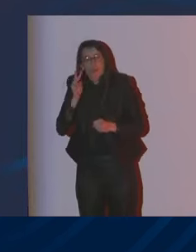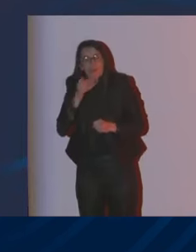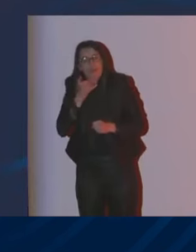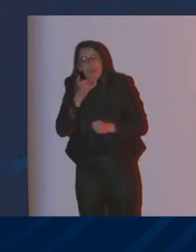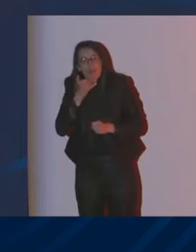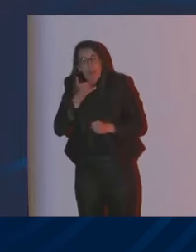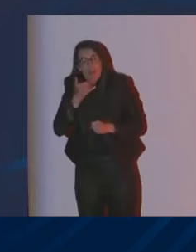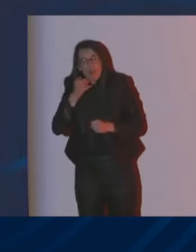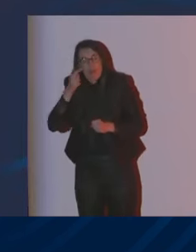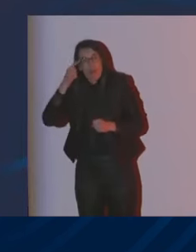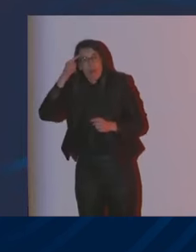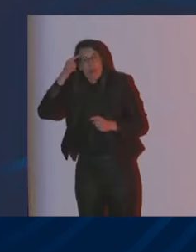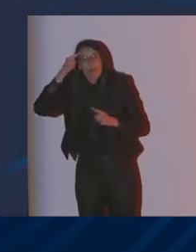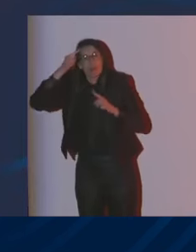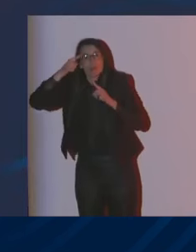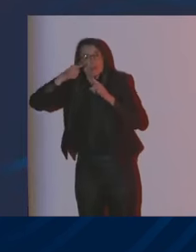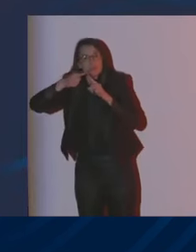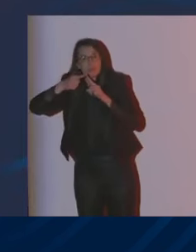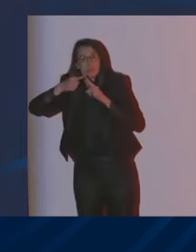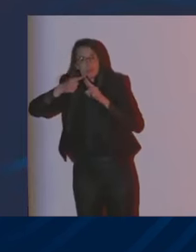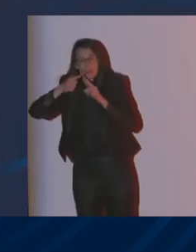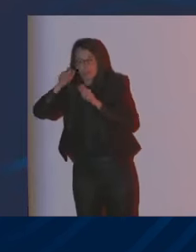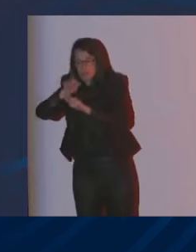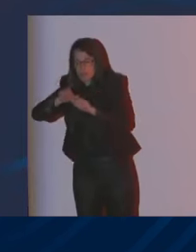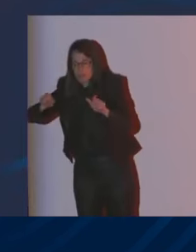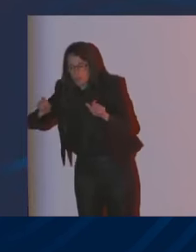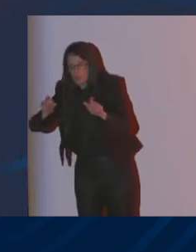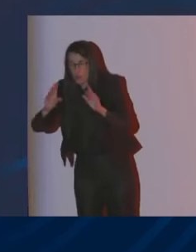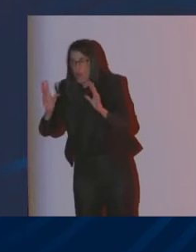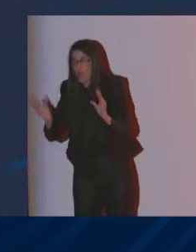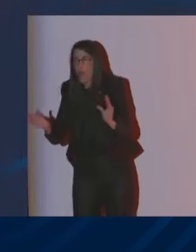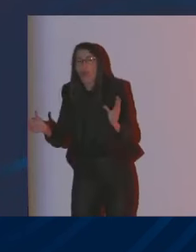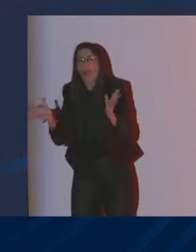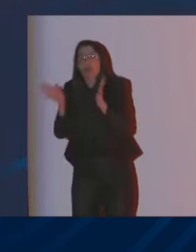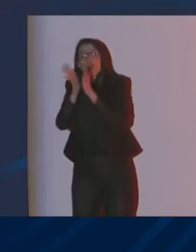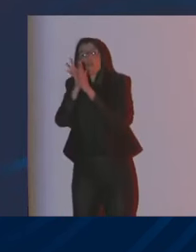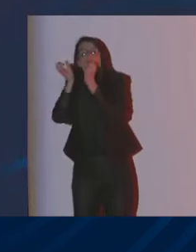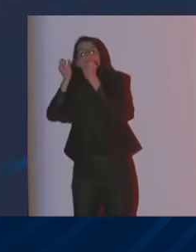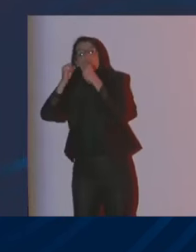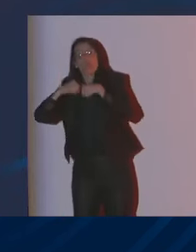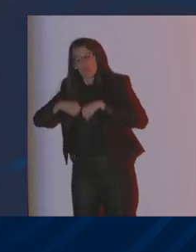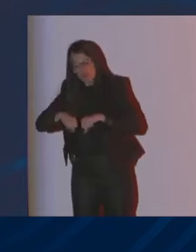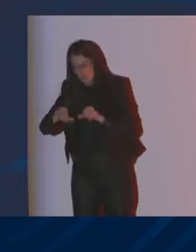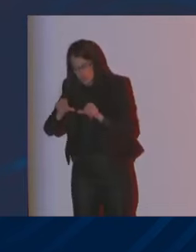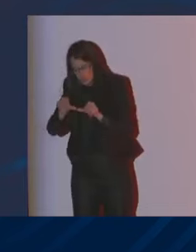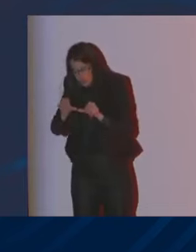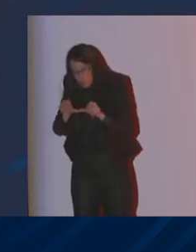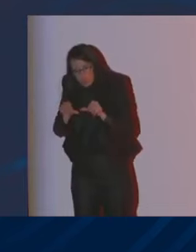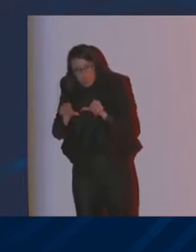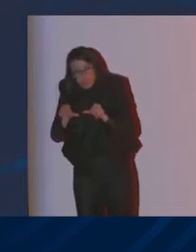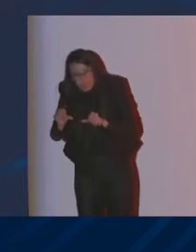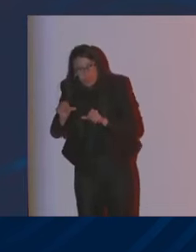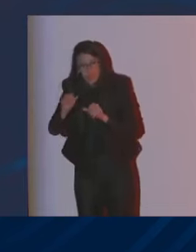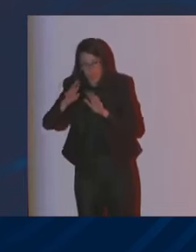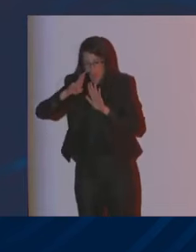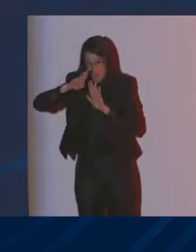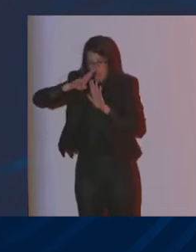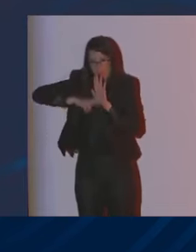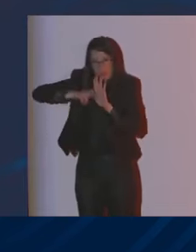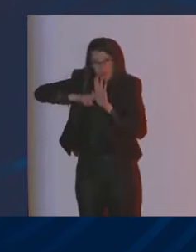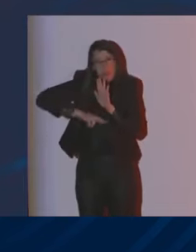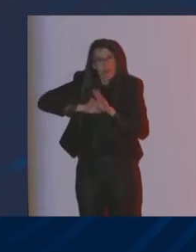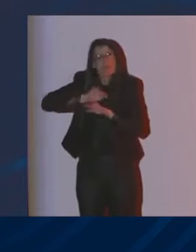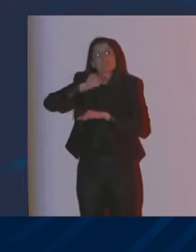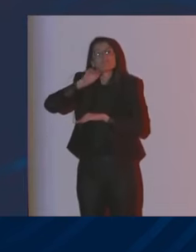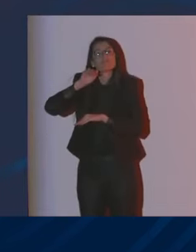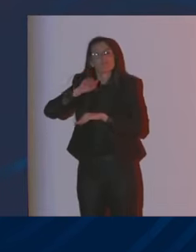luz. Pudimos poner de acuerdo a sus habitantes para que a partir de entonces tuvieran ciertas reglas que debían